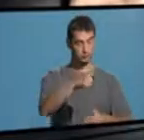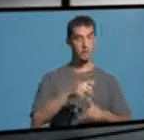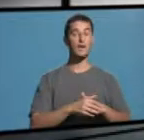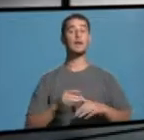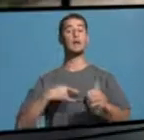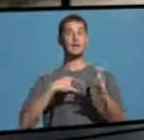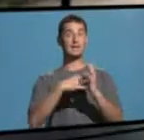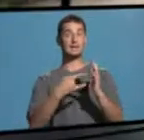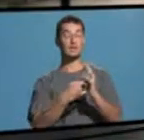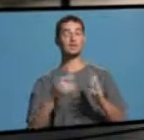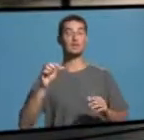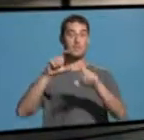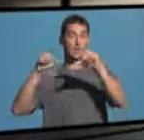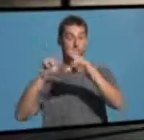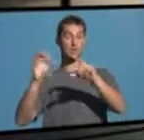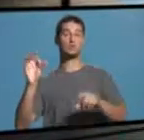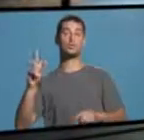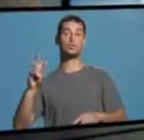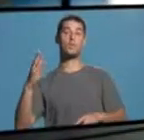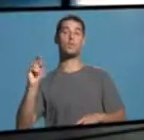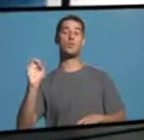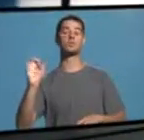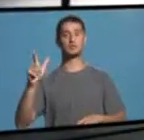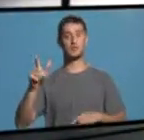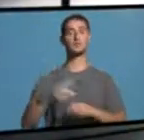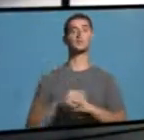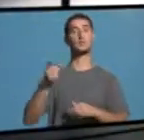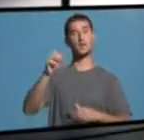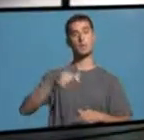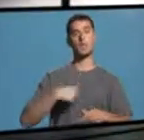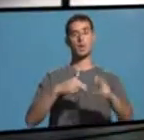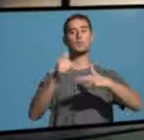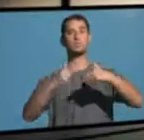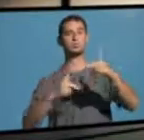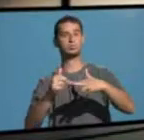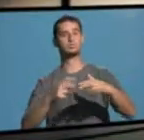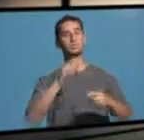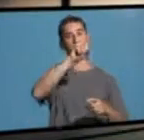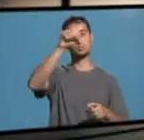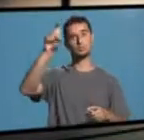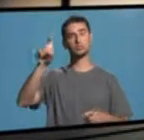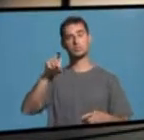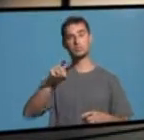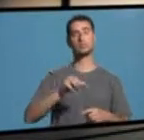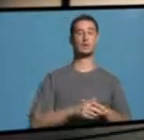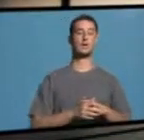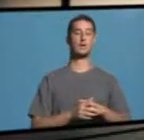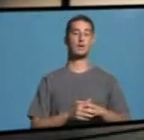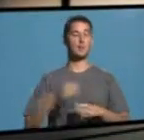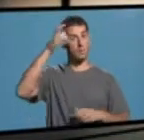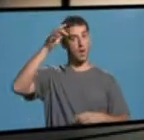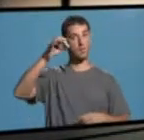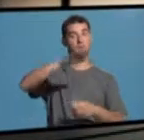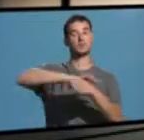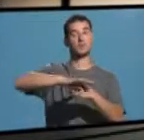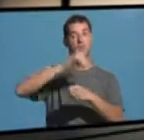de Suplusa ultiman os proxectos das instalacións de Trabada e Pol e seguen cos trámites para a construción dos centros de Meira, Río Torto, Guitiriz, Ribas